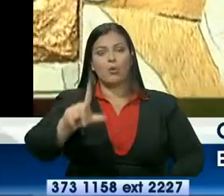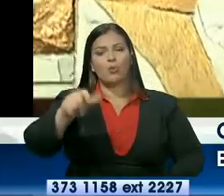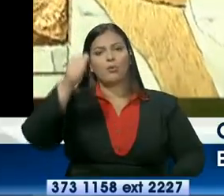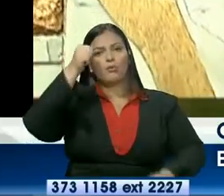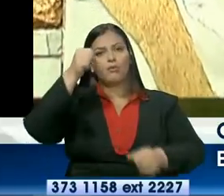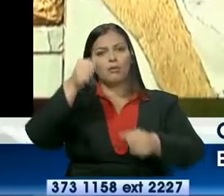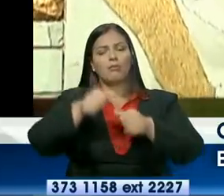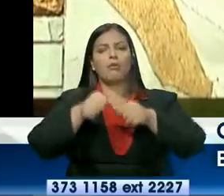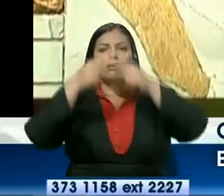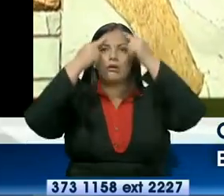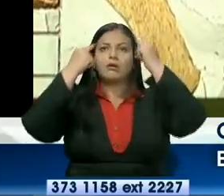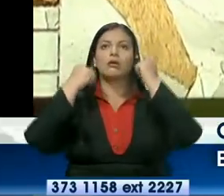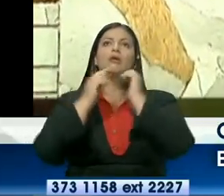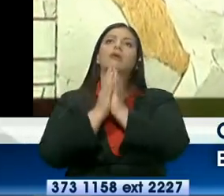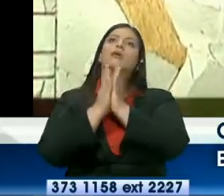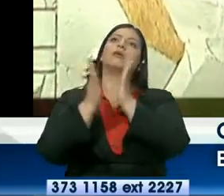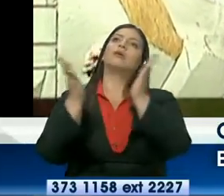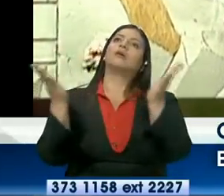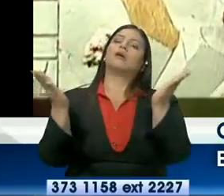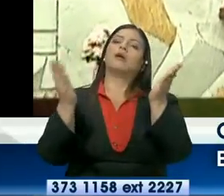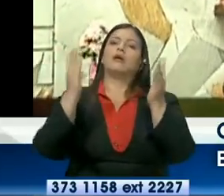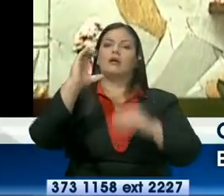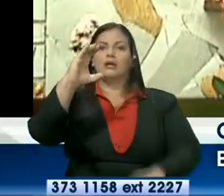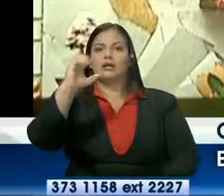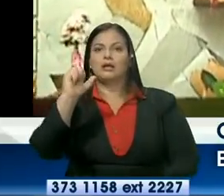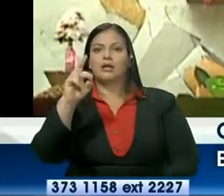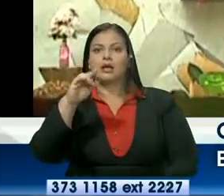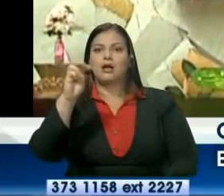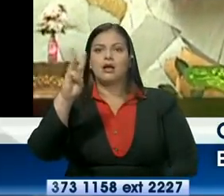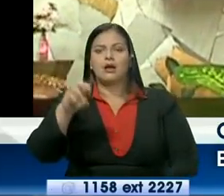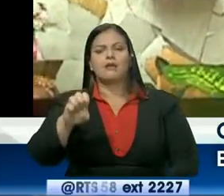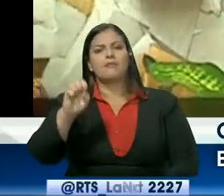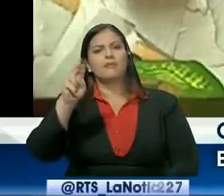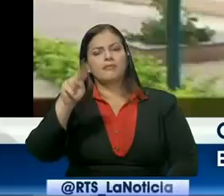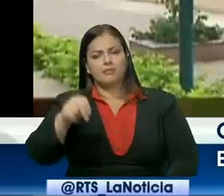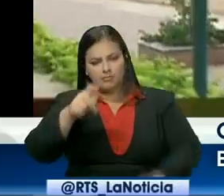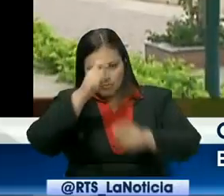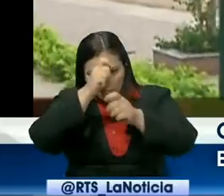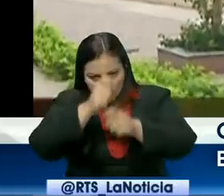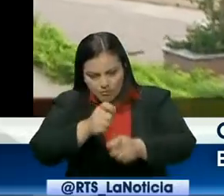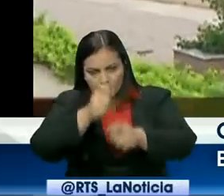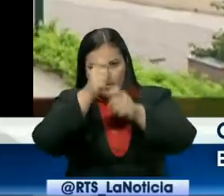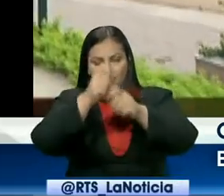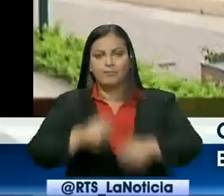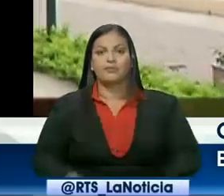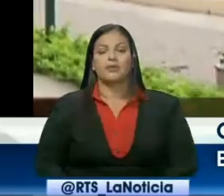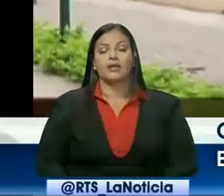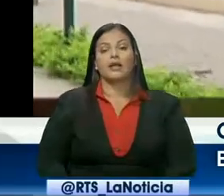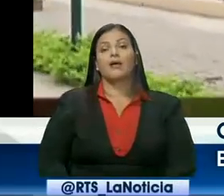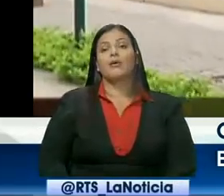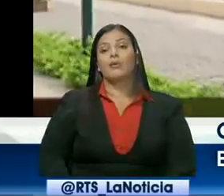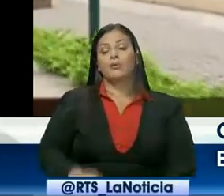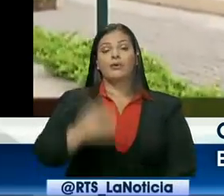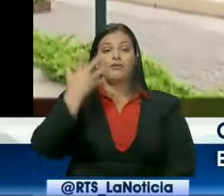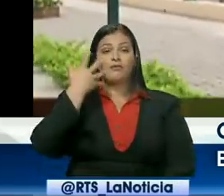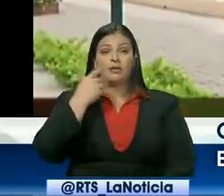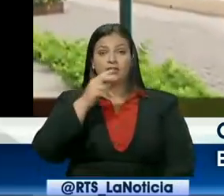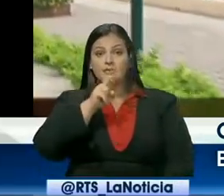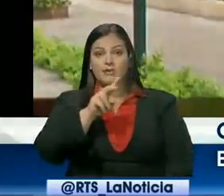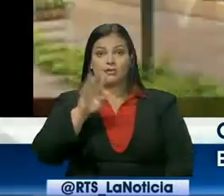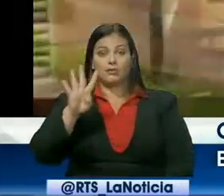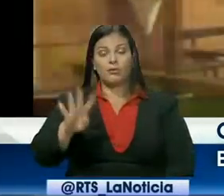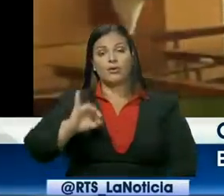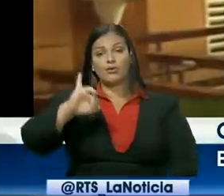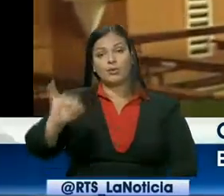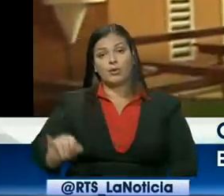del Carmen, patrona del Pedregal. El 24 de julio, fecha a la que se trasladó los festejos de